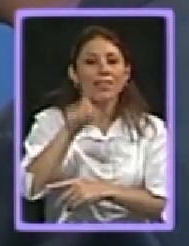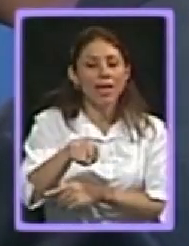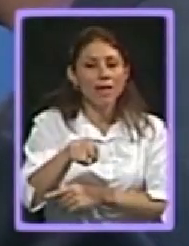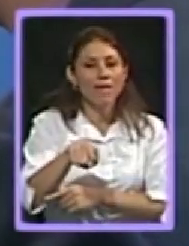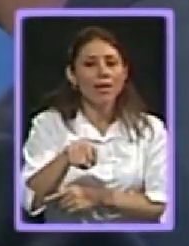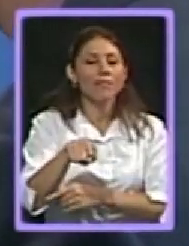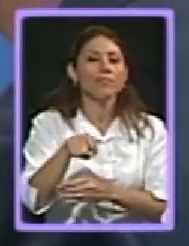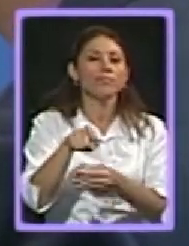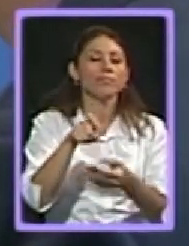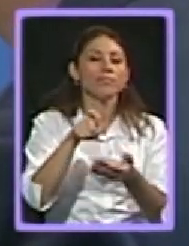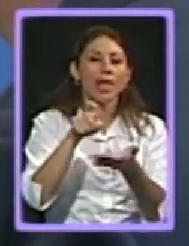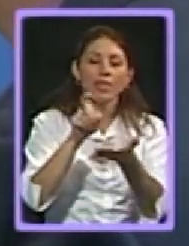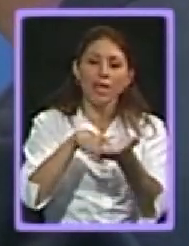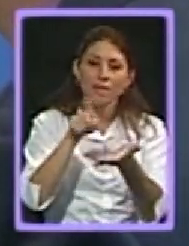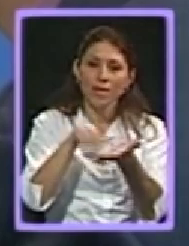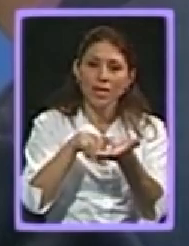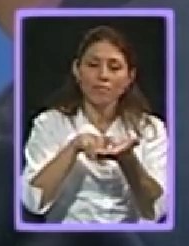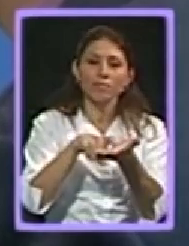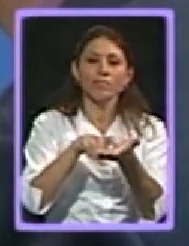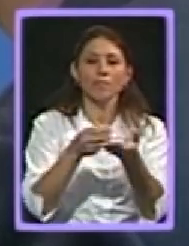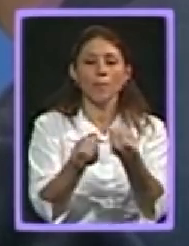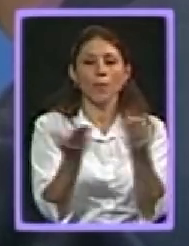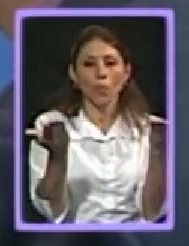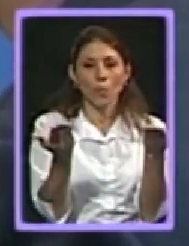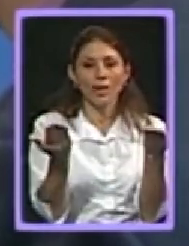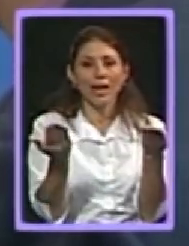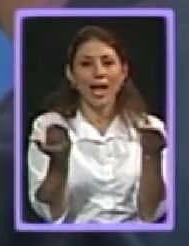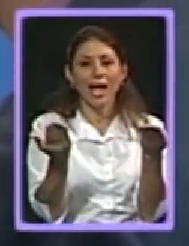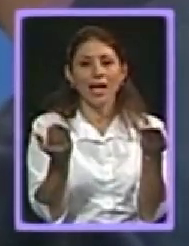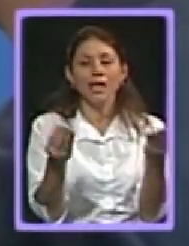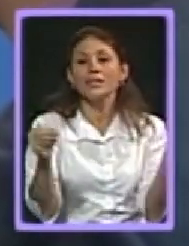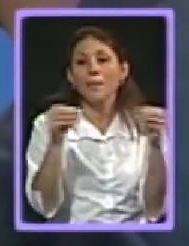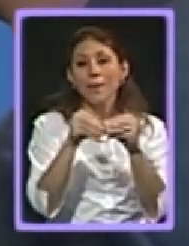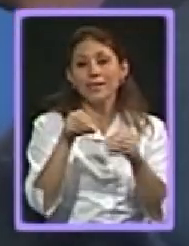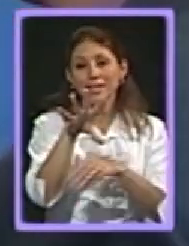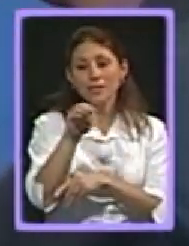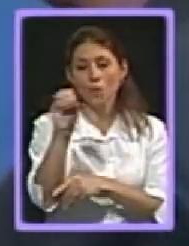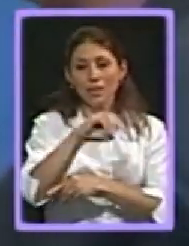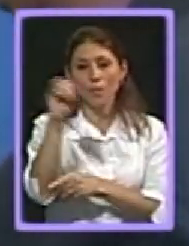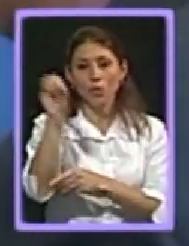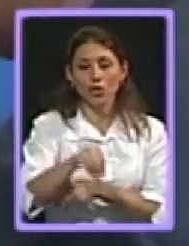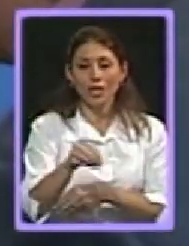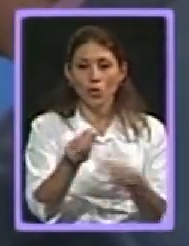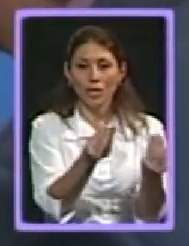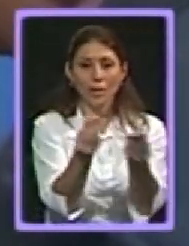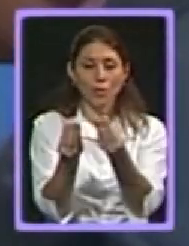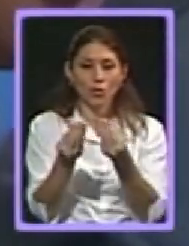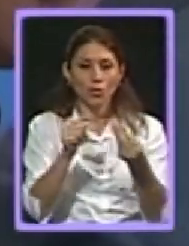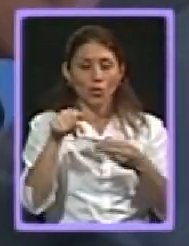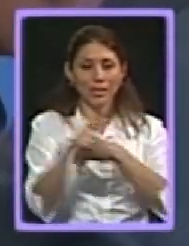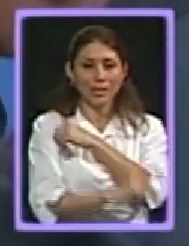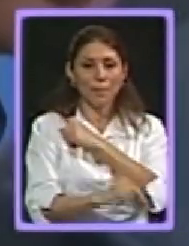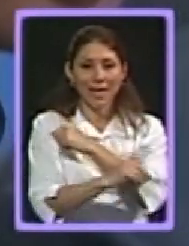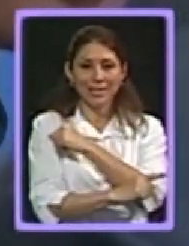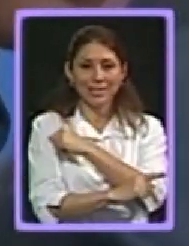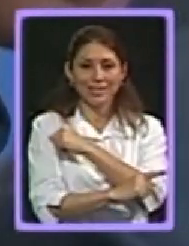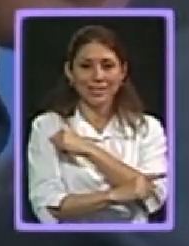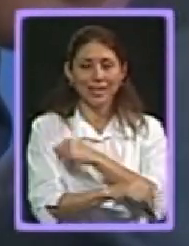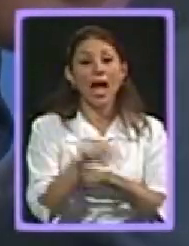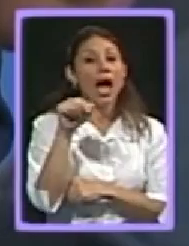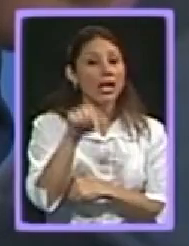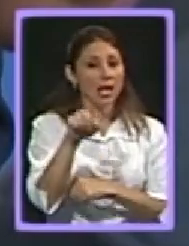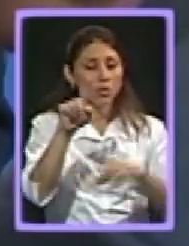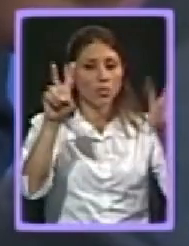La deuda pública es más del 50% de la producción de este país en un año. Entonces, claro, ahí hay un